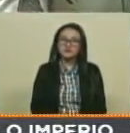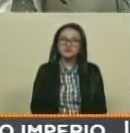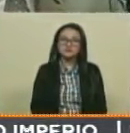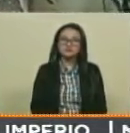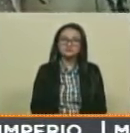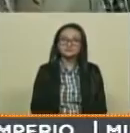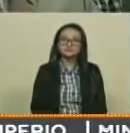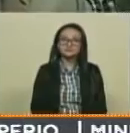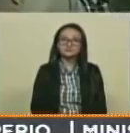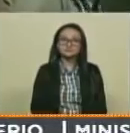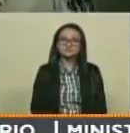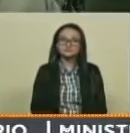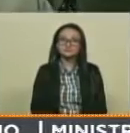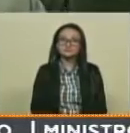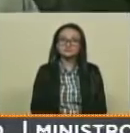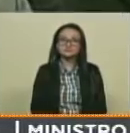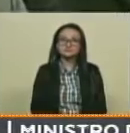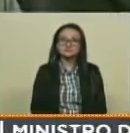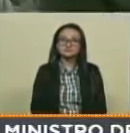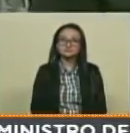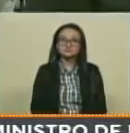Terminaran siendo perseguidos los ahorristas.